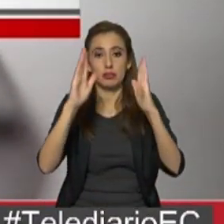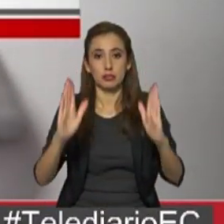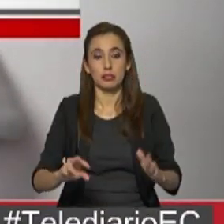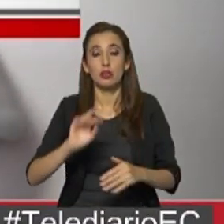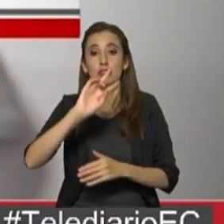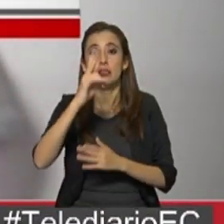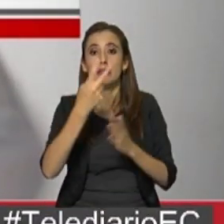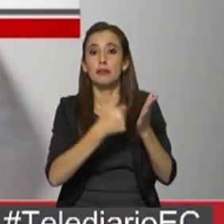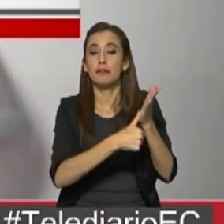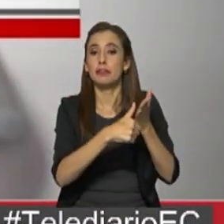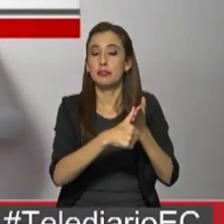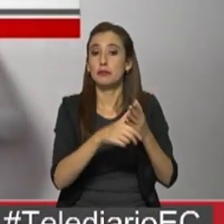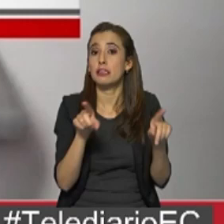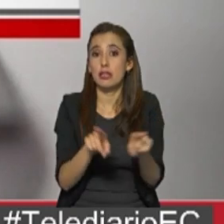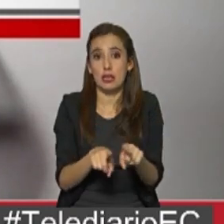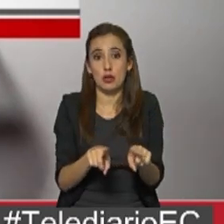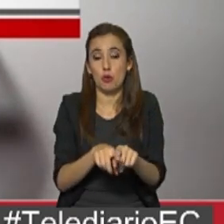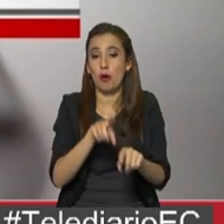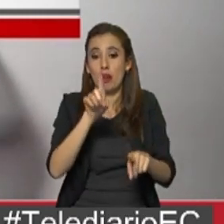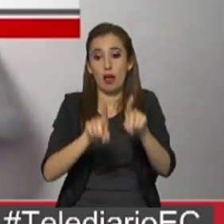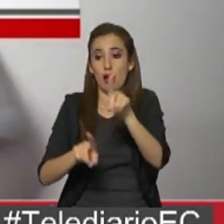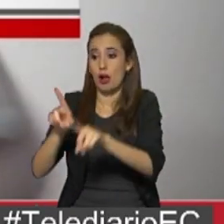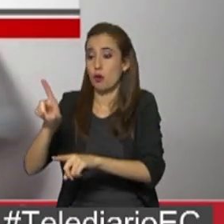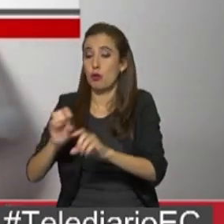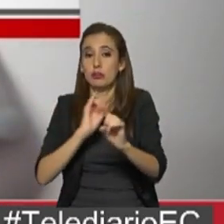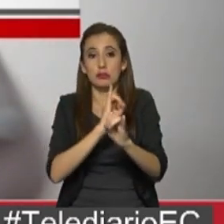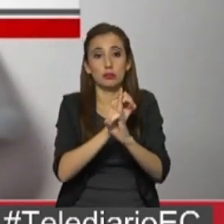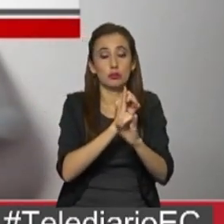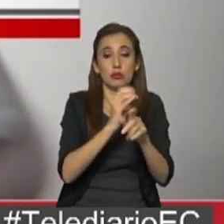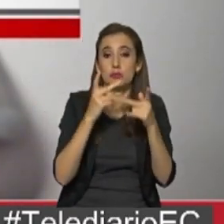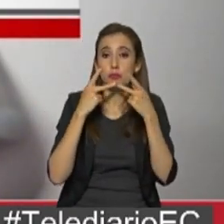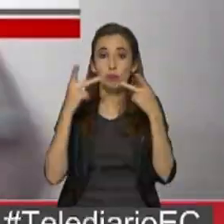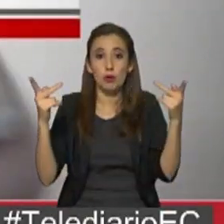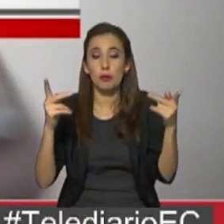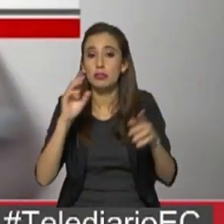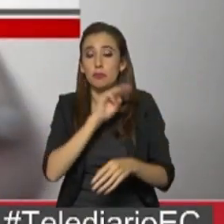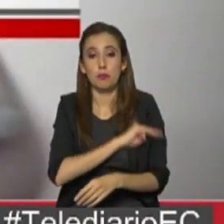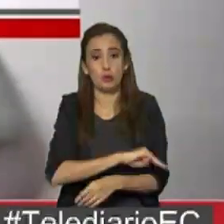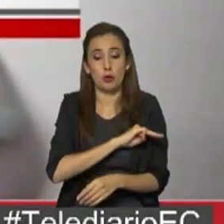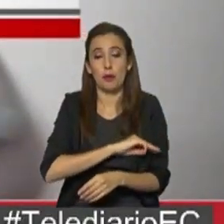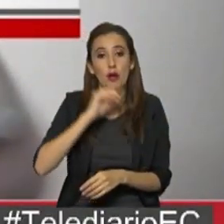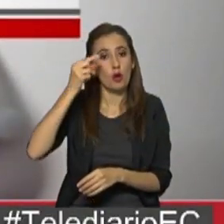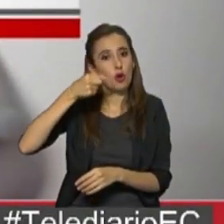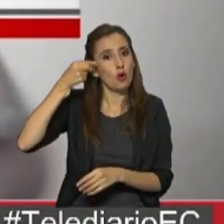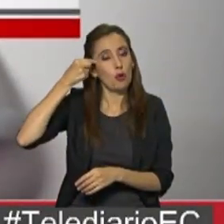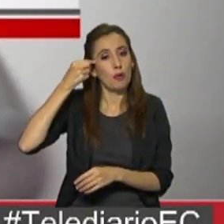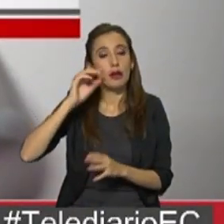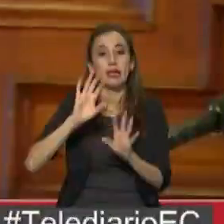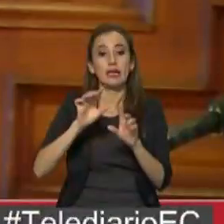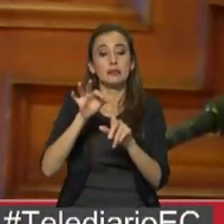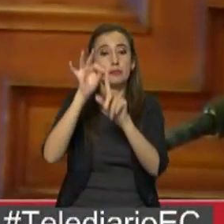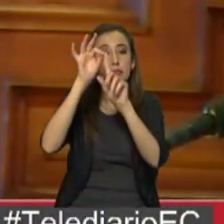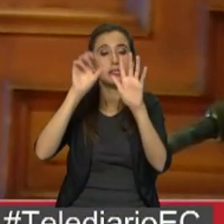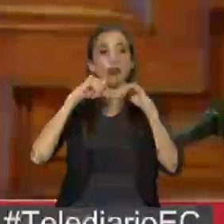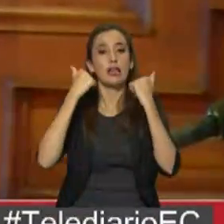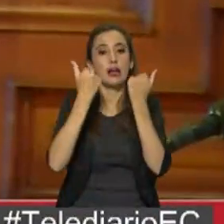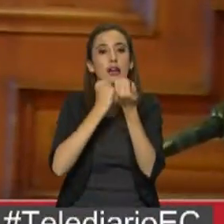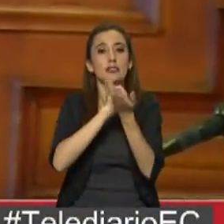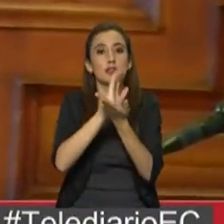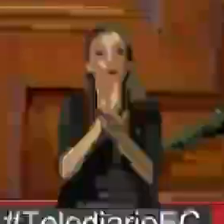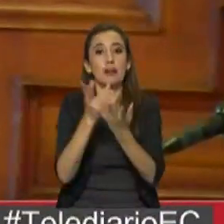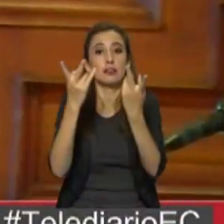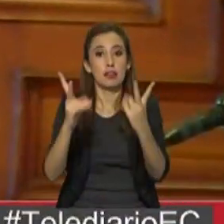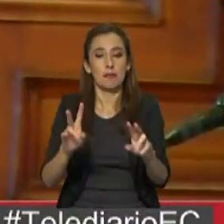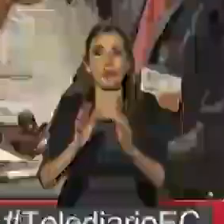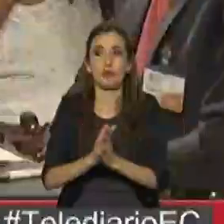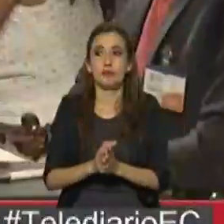de la misma manera lo harán todas las funciones del estado gobiernos seccionales en especial asamblea nacional una medida acordada y